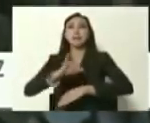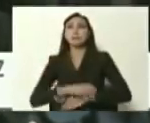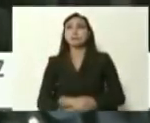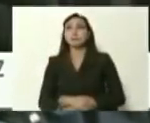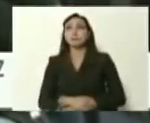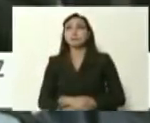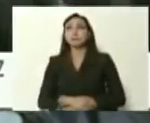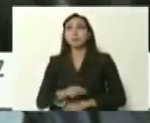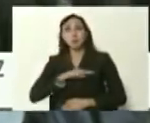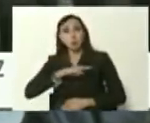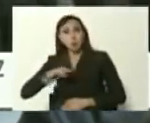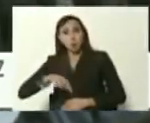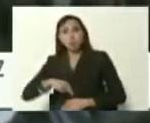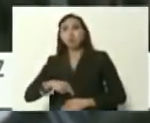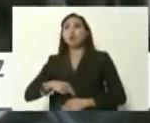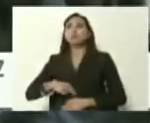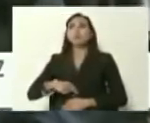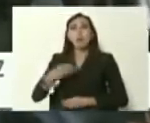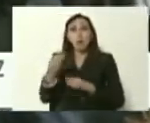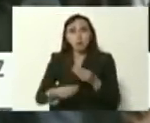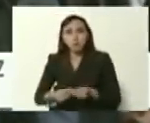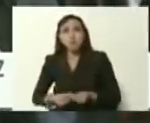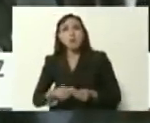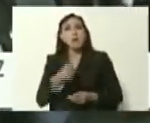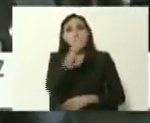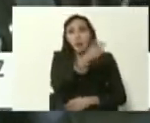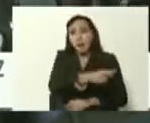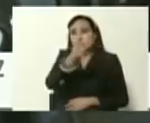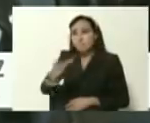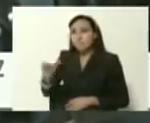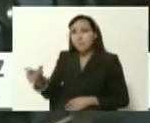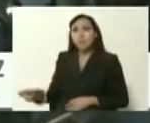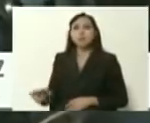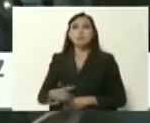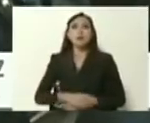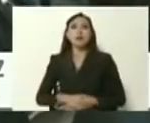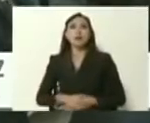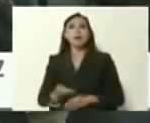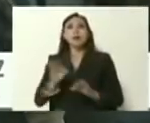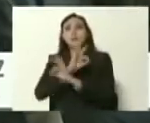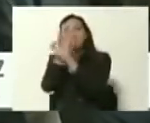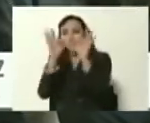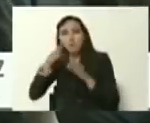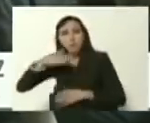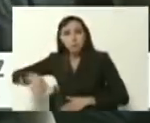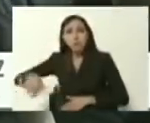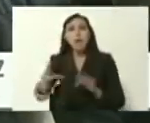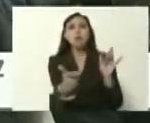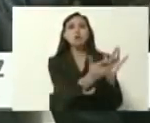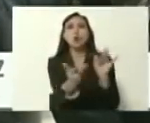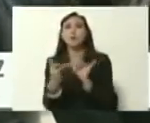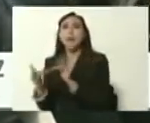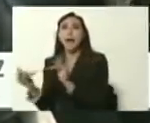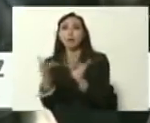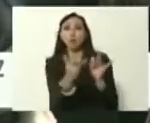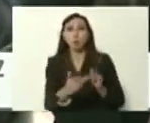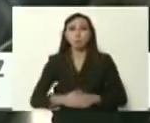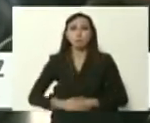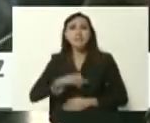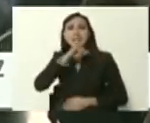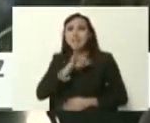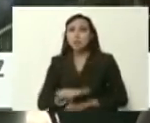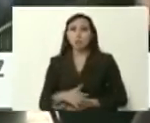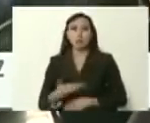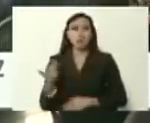tenemos una gran influencia sobre toda esta variedad de la población venezolana. Y esto es histórico,